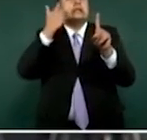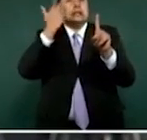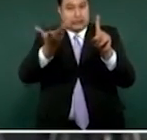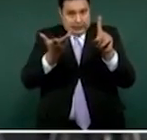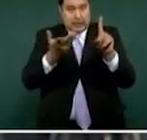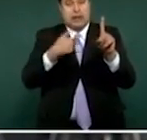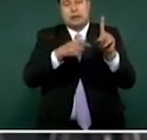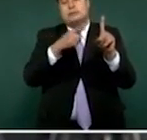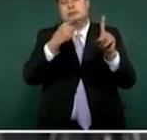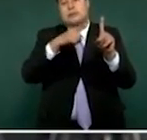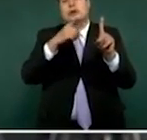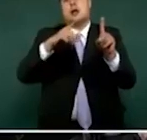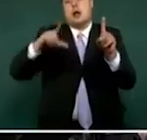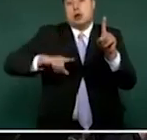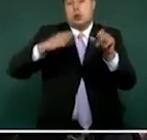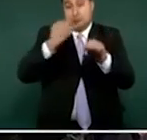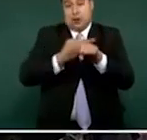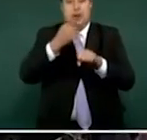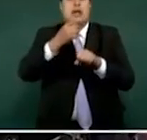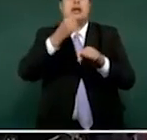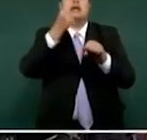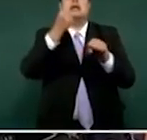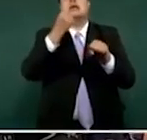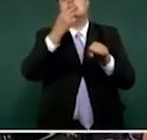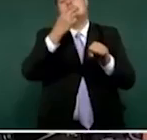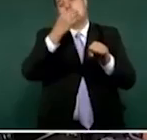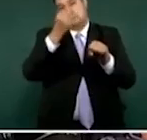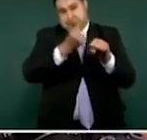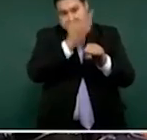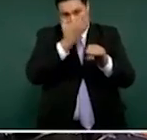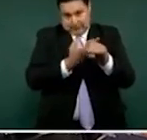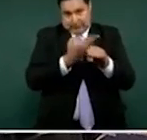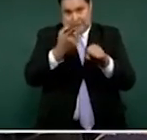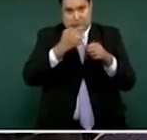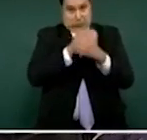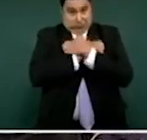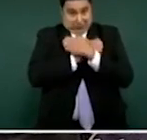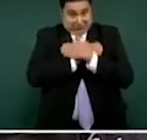secretario de Educación. Esas serían mis preguntas. Bueno,